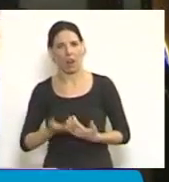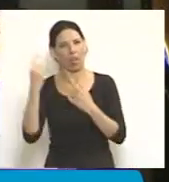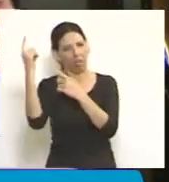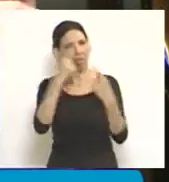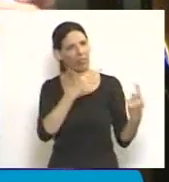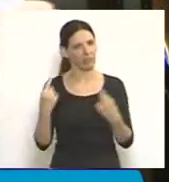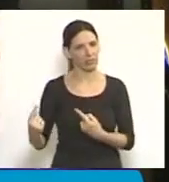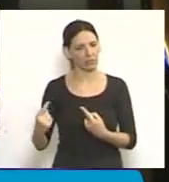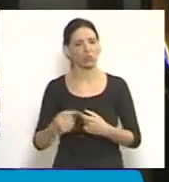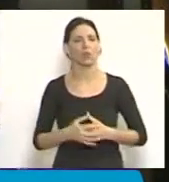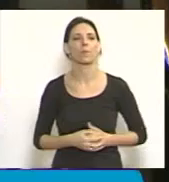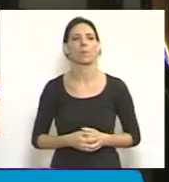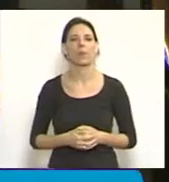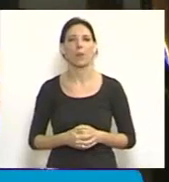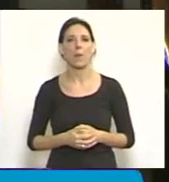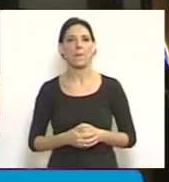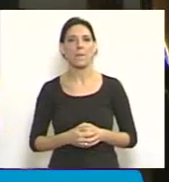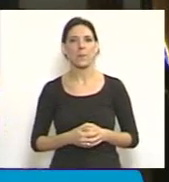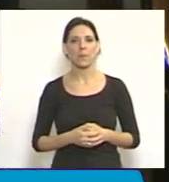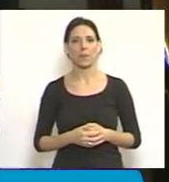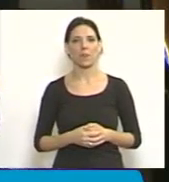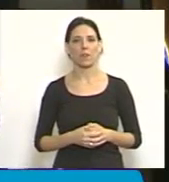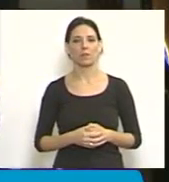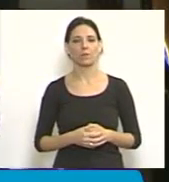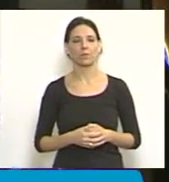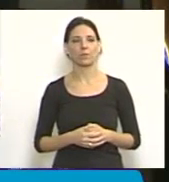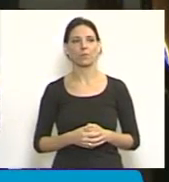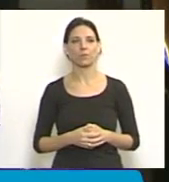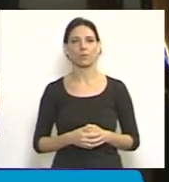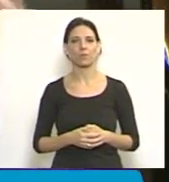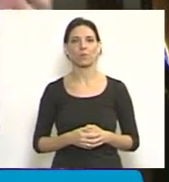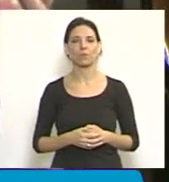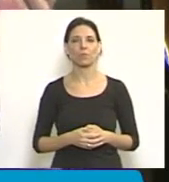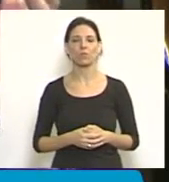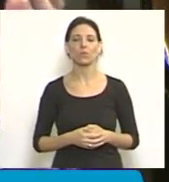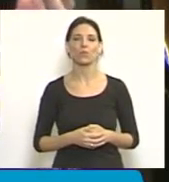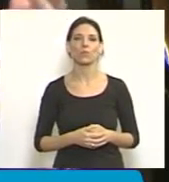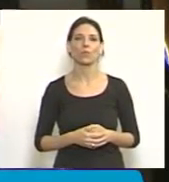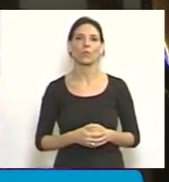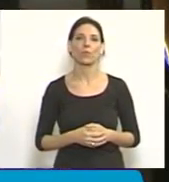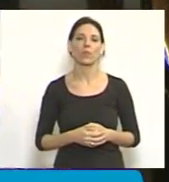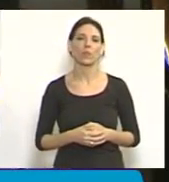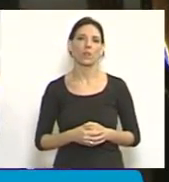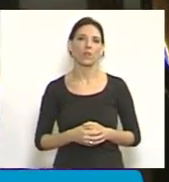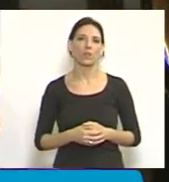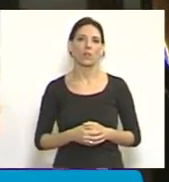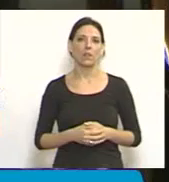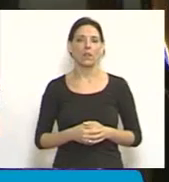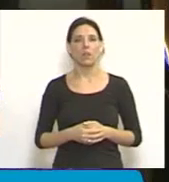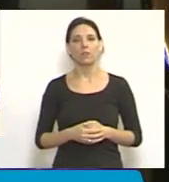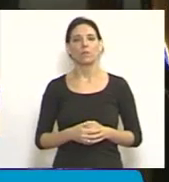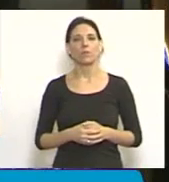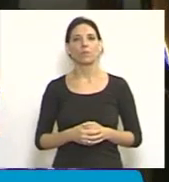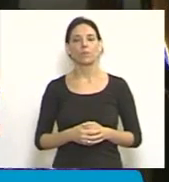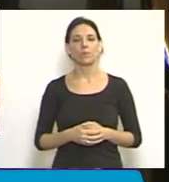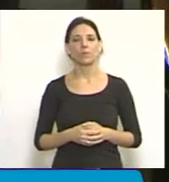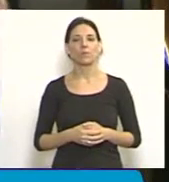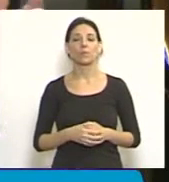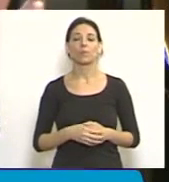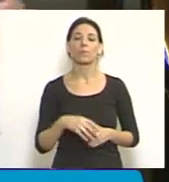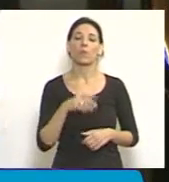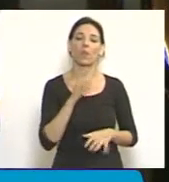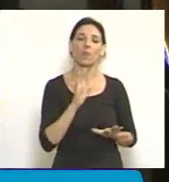fiscales. Porque no es lo mismo dar el acuerdo para actuar en Las Lomitas que para actuar en la Ciudad de Buenos Aires y en la Justicia Federal.